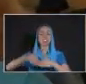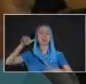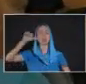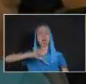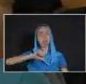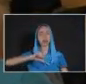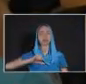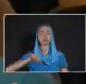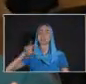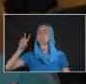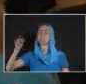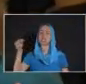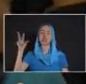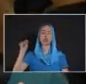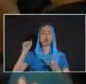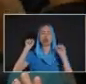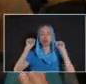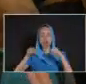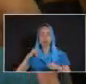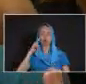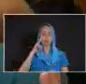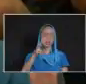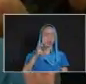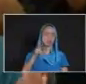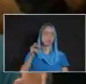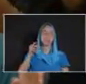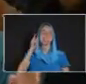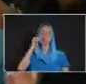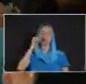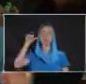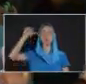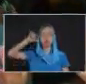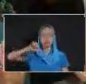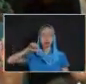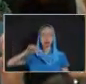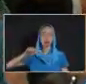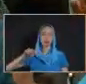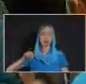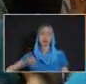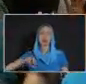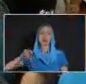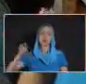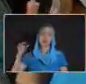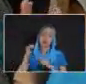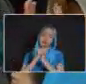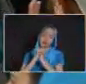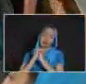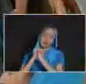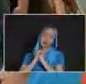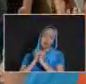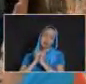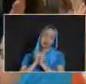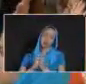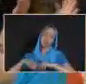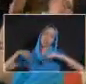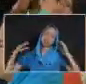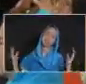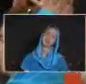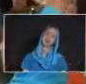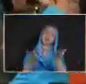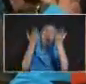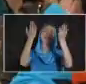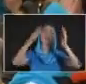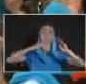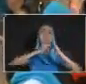haznos invisibles ante la iniquidad, haznos invisibles ante el mal. Señor, por favor, levanta